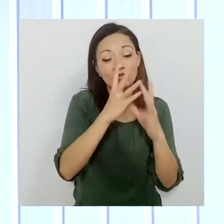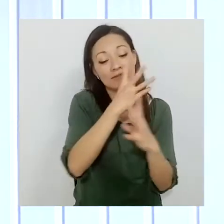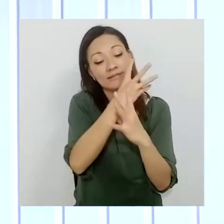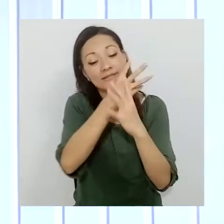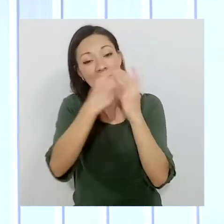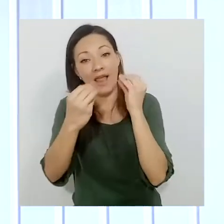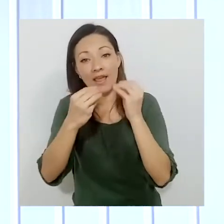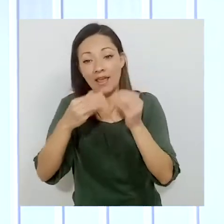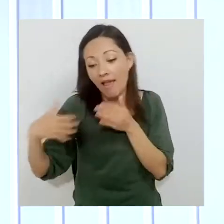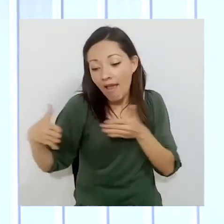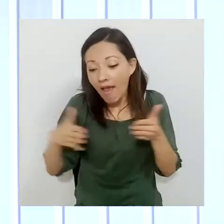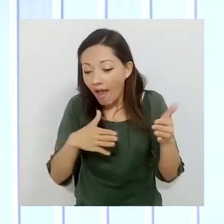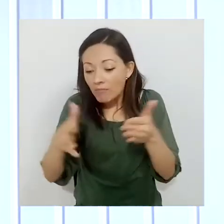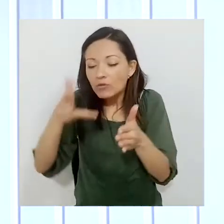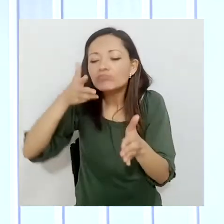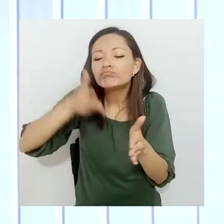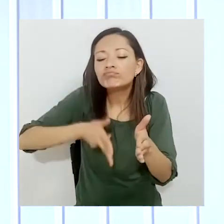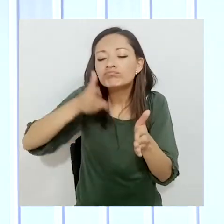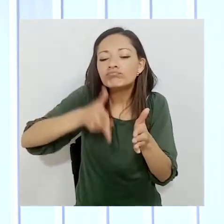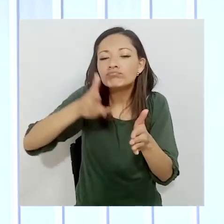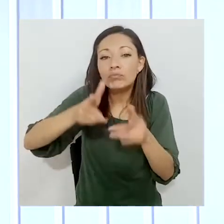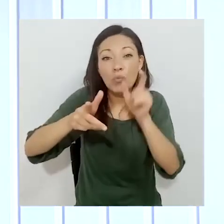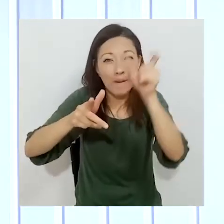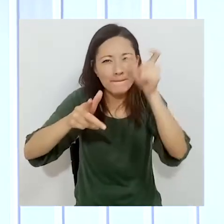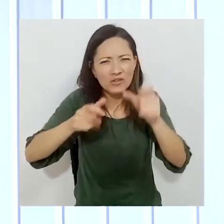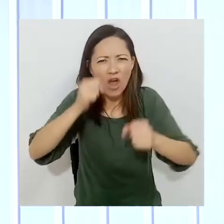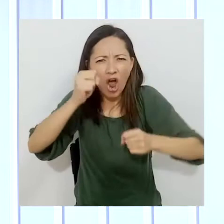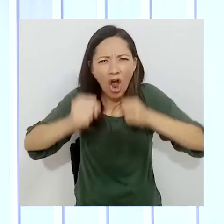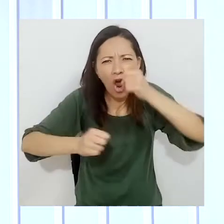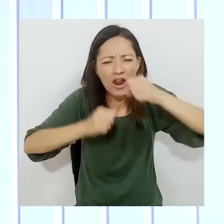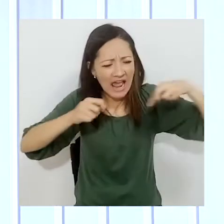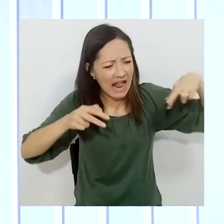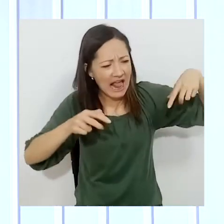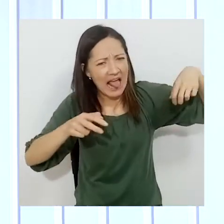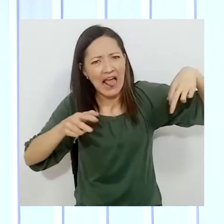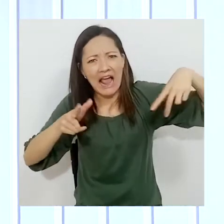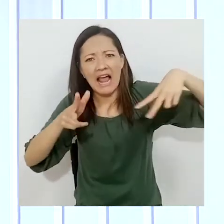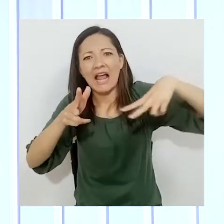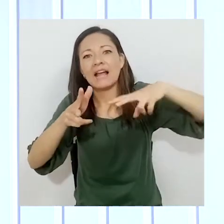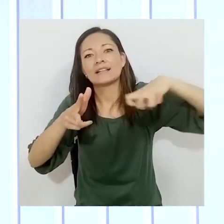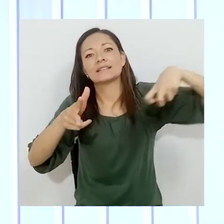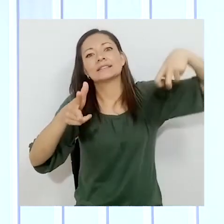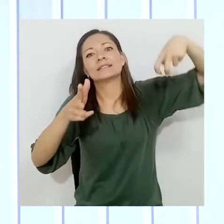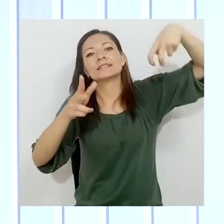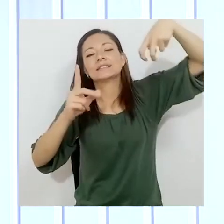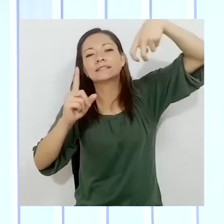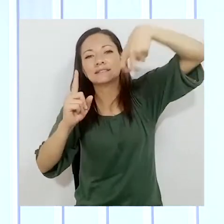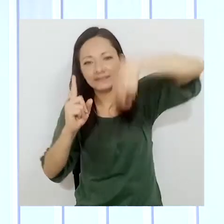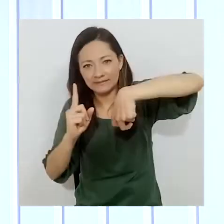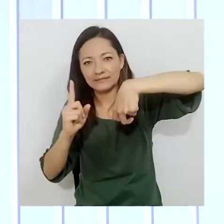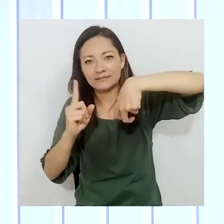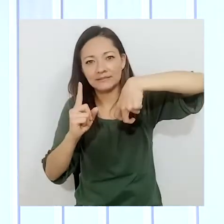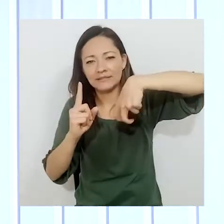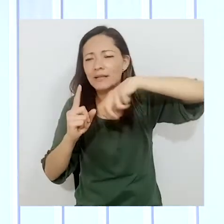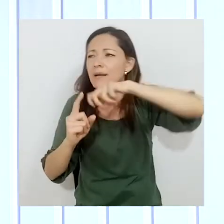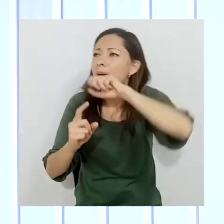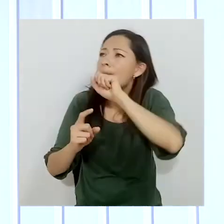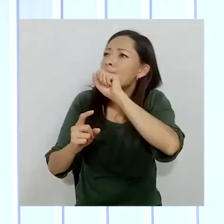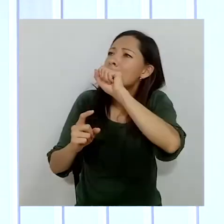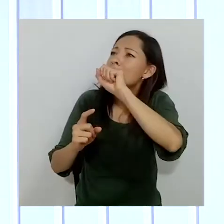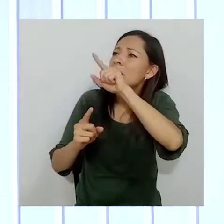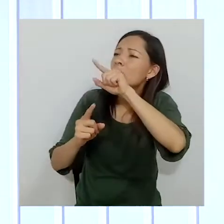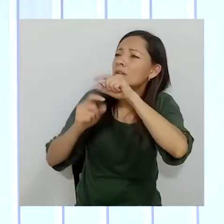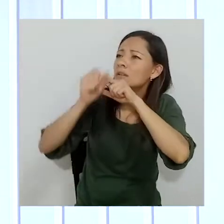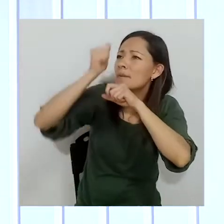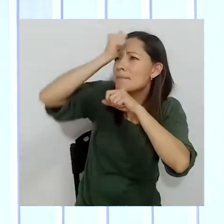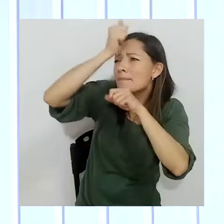su camino, vino uno corriendo e hincándose la rodilla delante de él le preguntó: Maestro